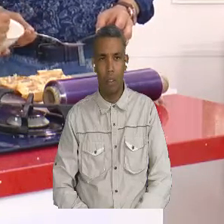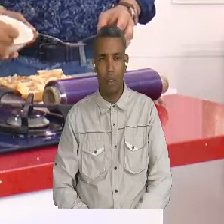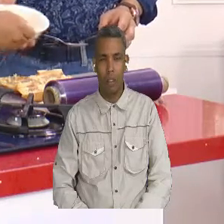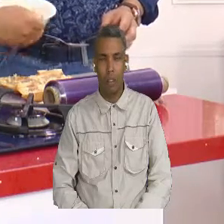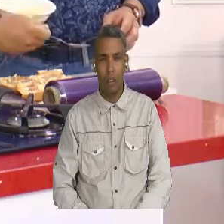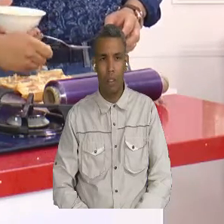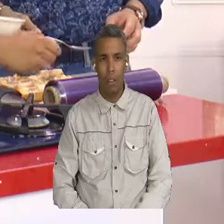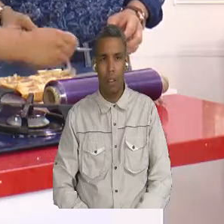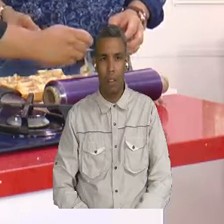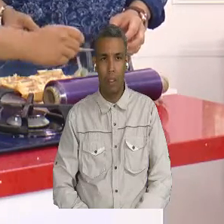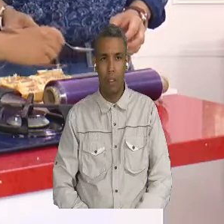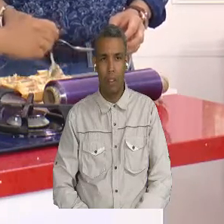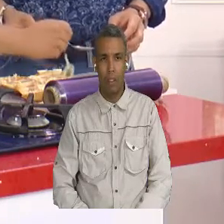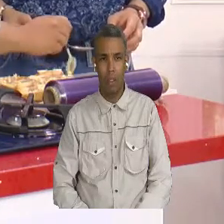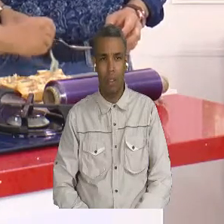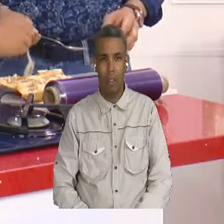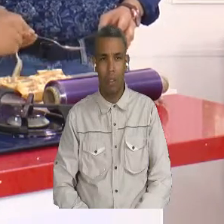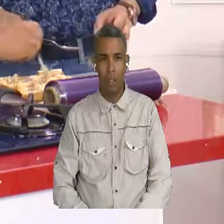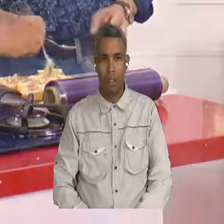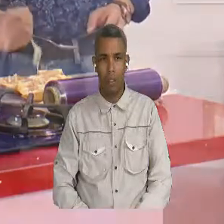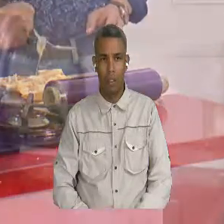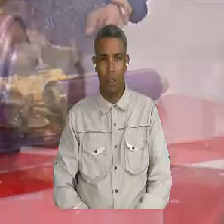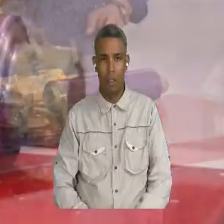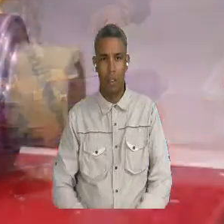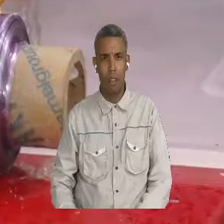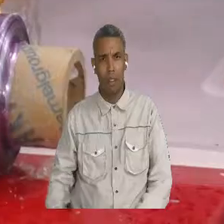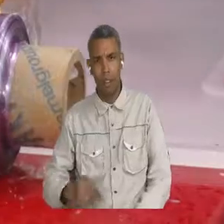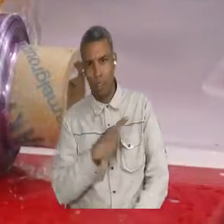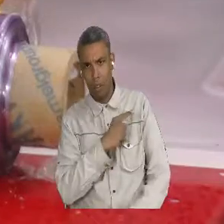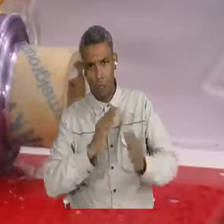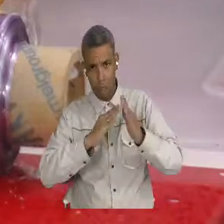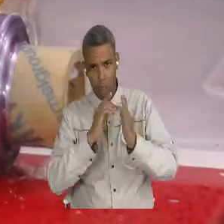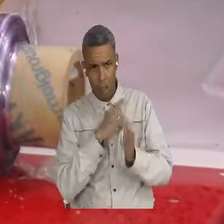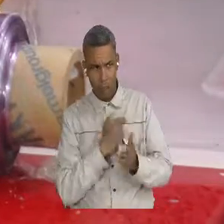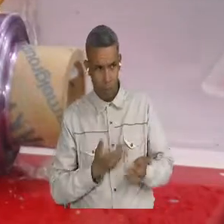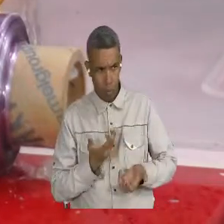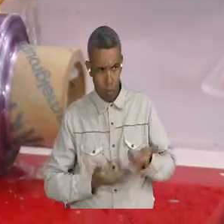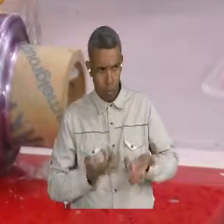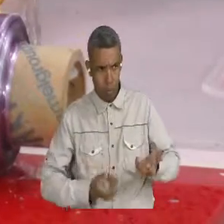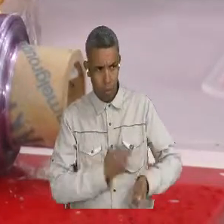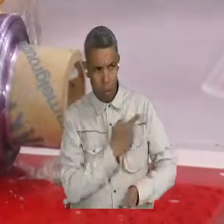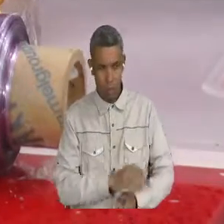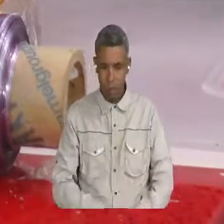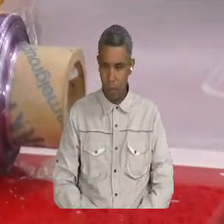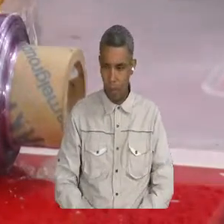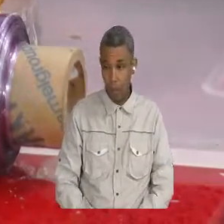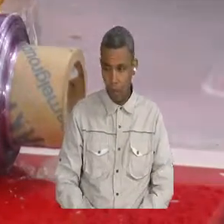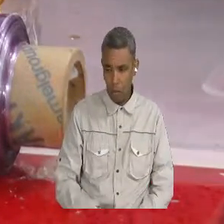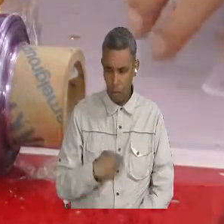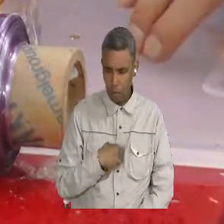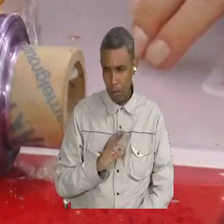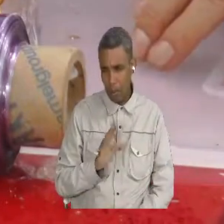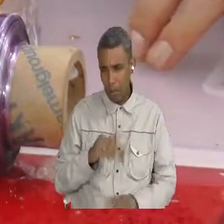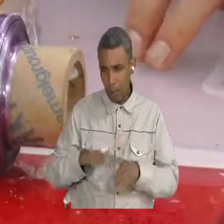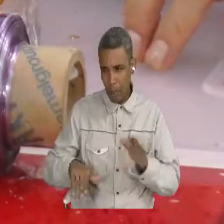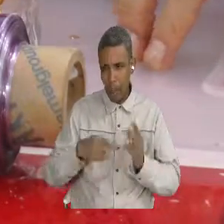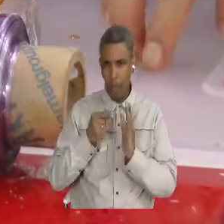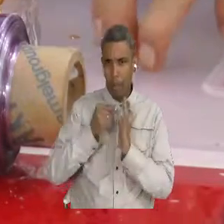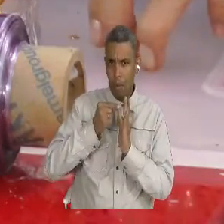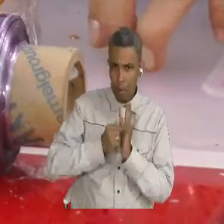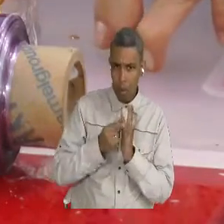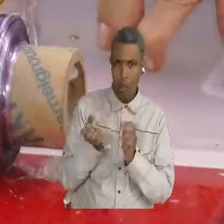Andrés, ¿cocinas o...? Sí, cocino. Claro que sí, pues mi esposa a veces está ocupadita con sus labores